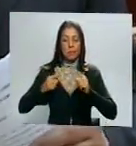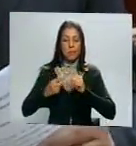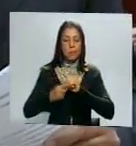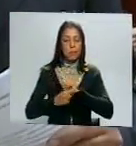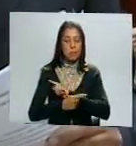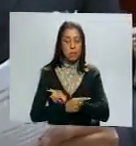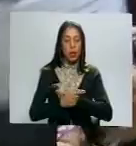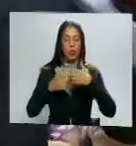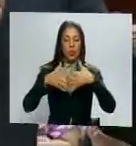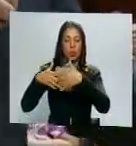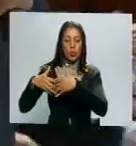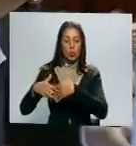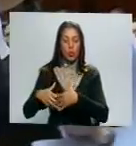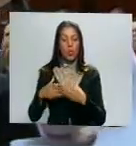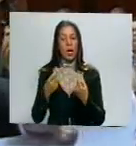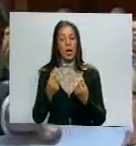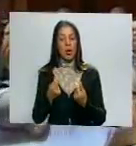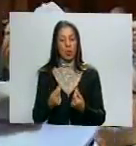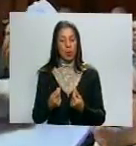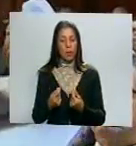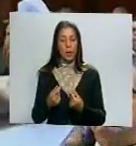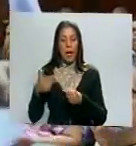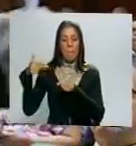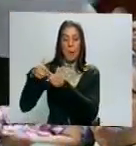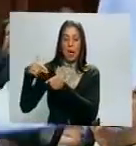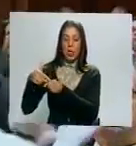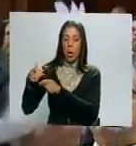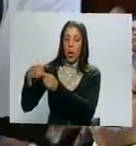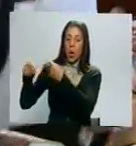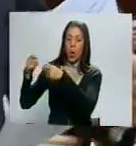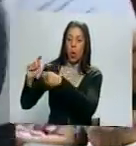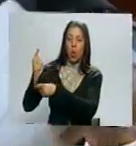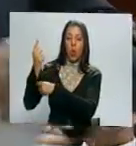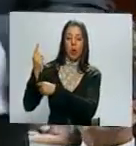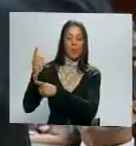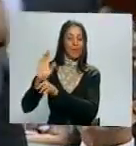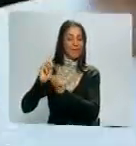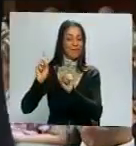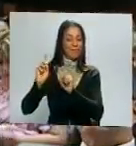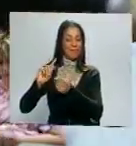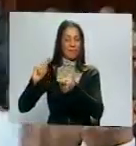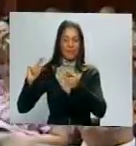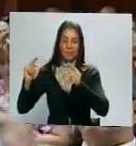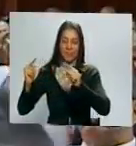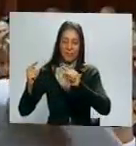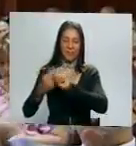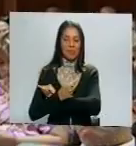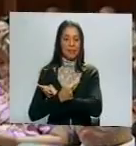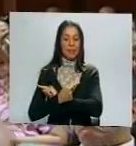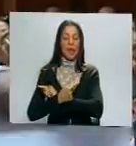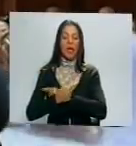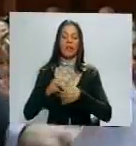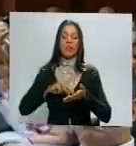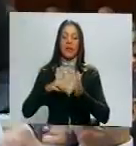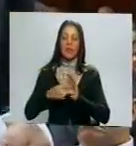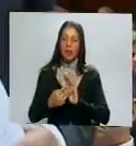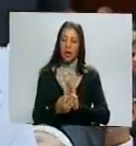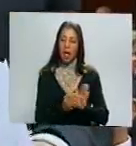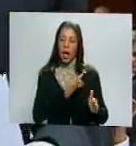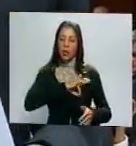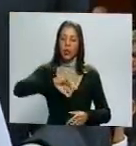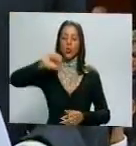productiva, posrentista, una economía productiva que vaya creando las bases materiales del